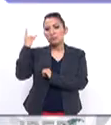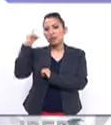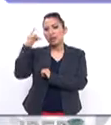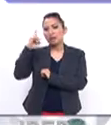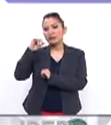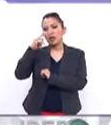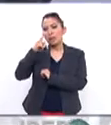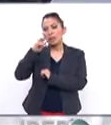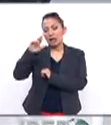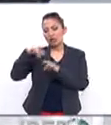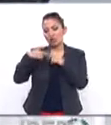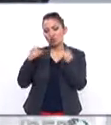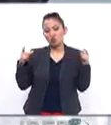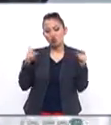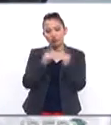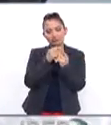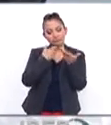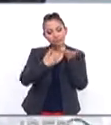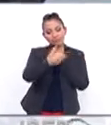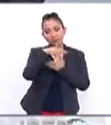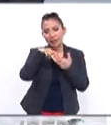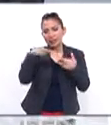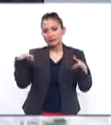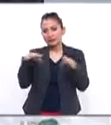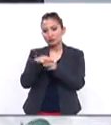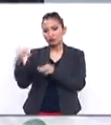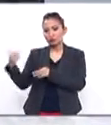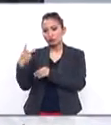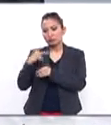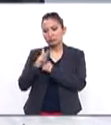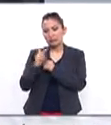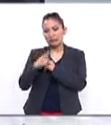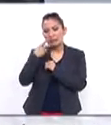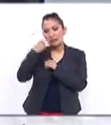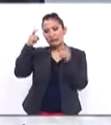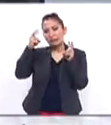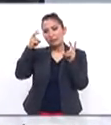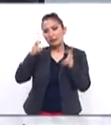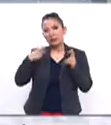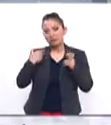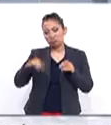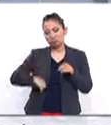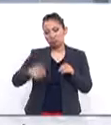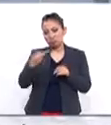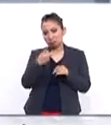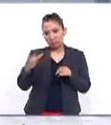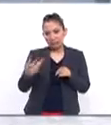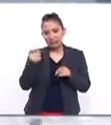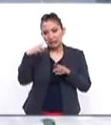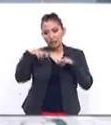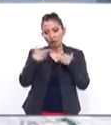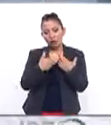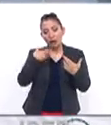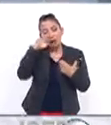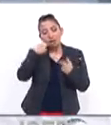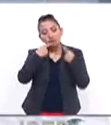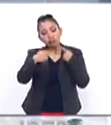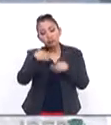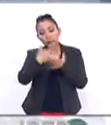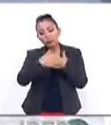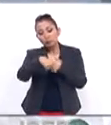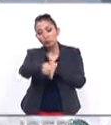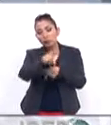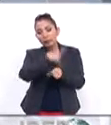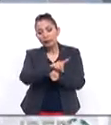Bolivia, Diego Pari, se reunieron para reforzar las relaciones bilaterales y abordar temas de mutuo interés. Durante este encuentro acordaron que en los